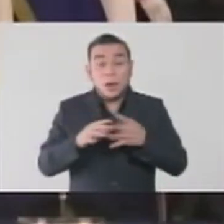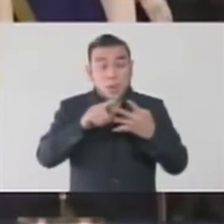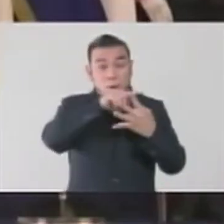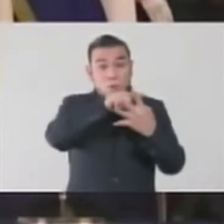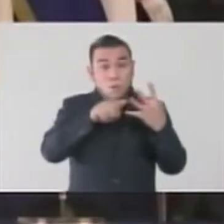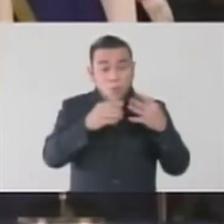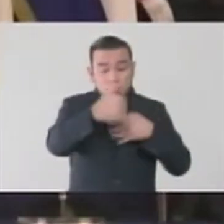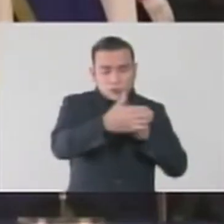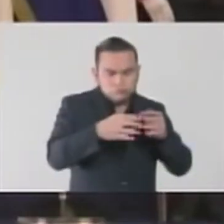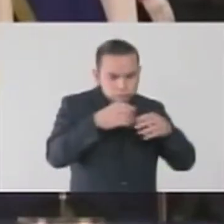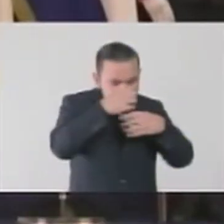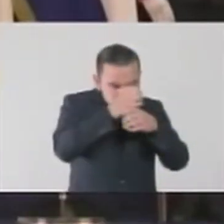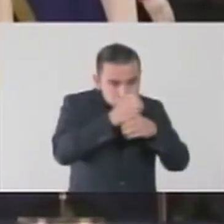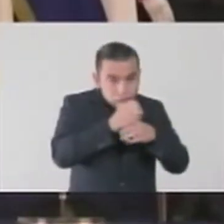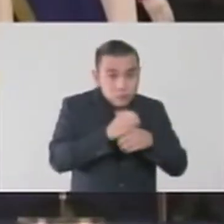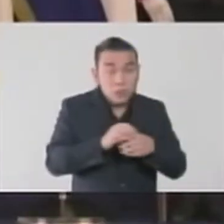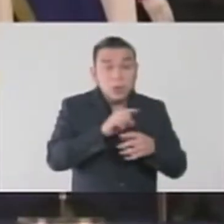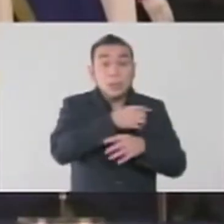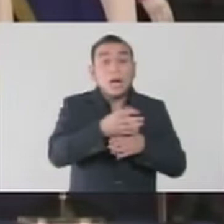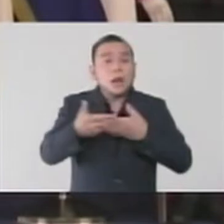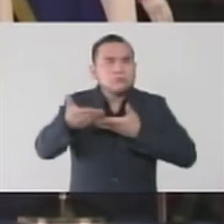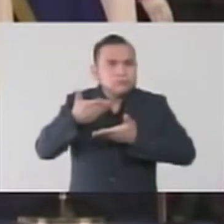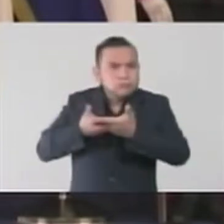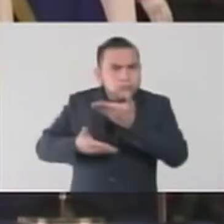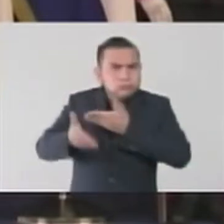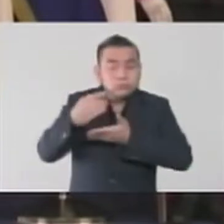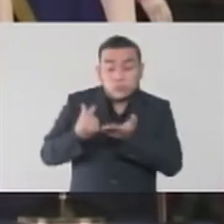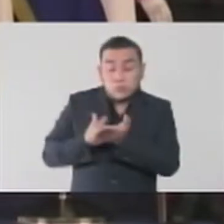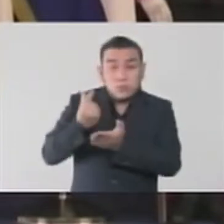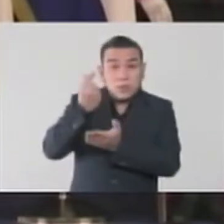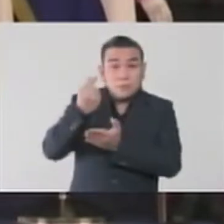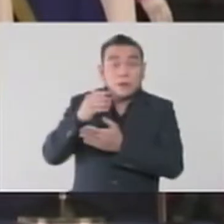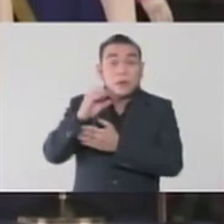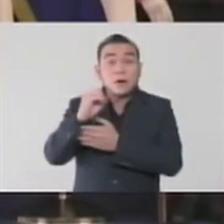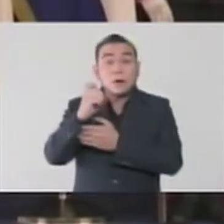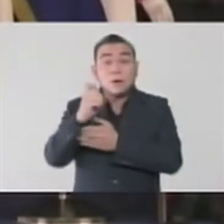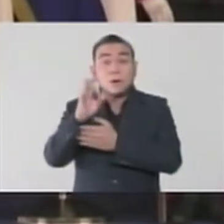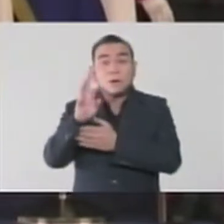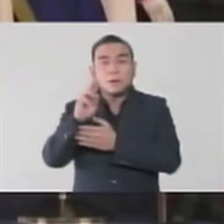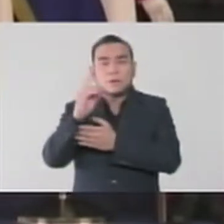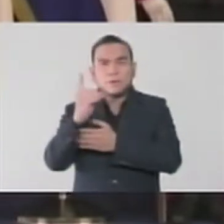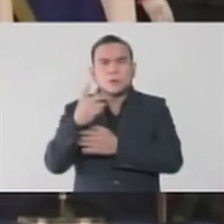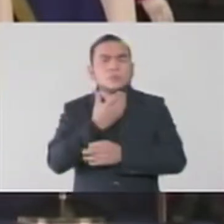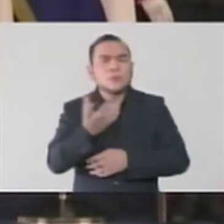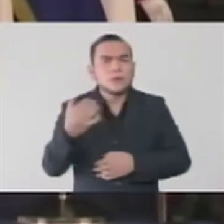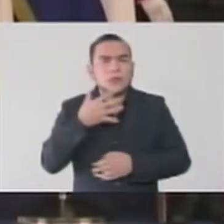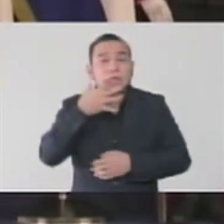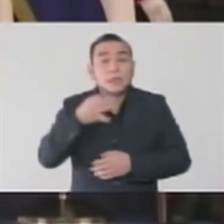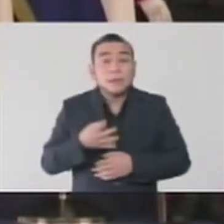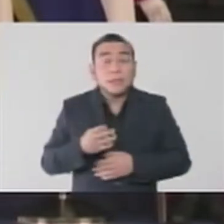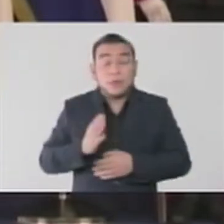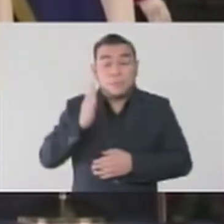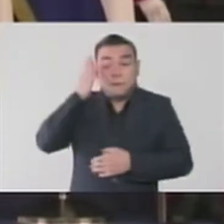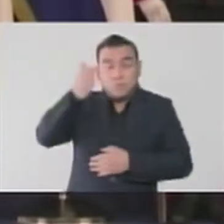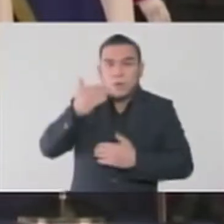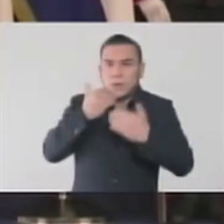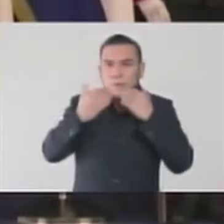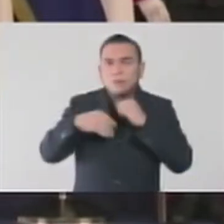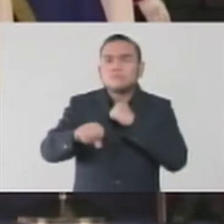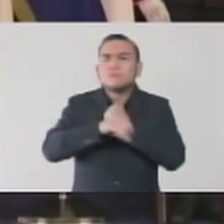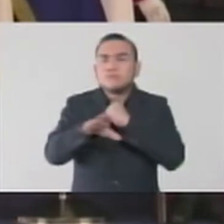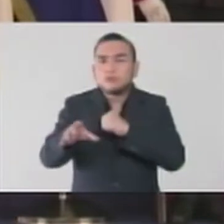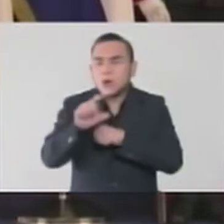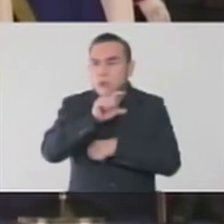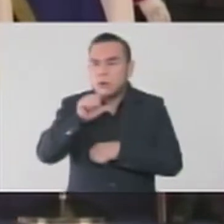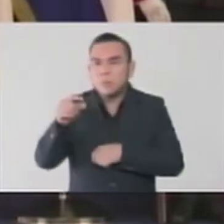de vacunas astrazéneca y la universidad 2 % uno de ellos los otros tres no puedo decir sus nombres pero en los próximos días ustedes